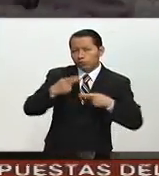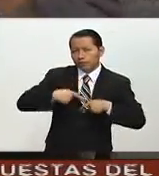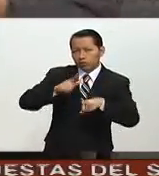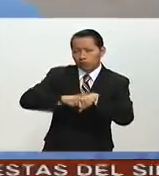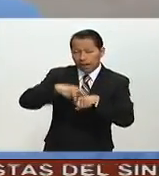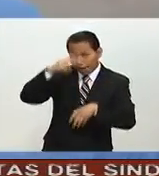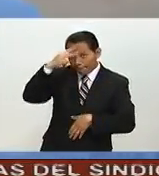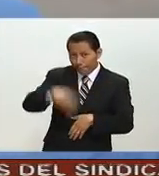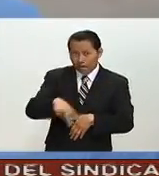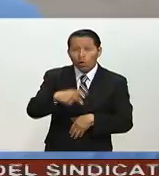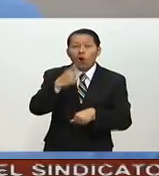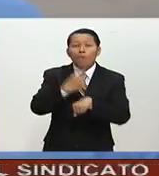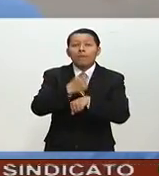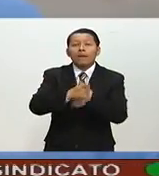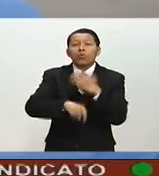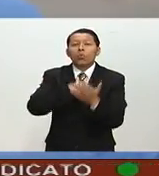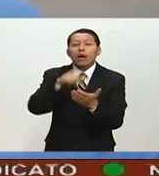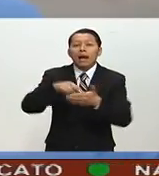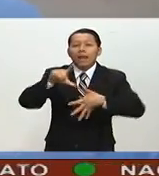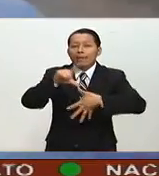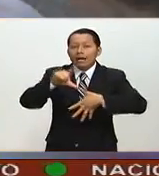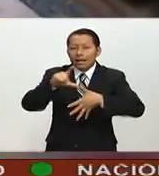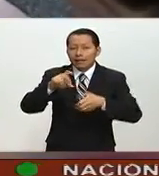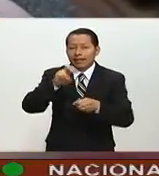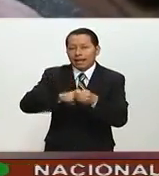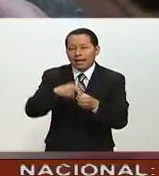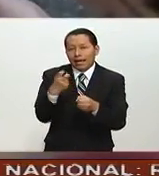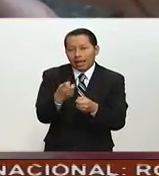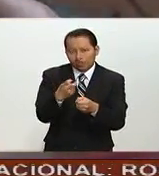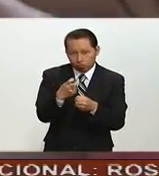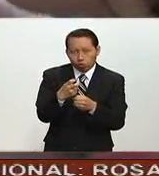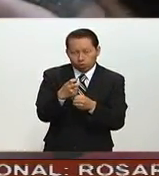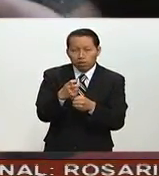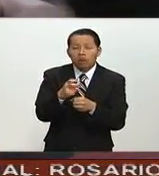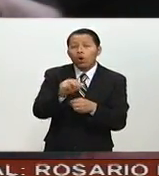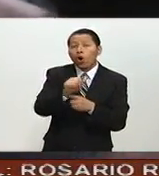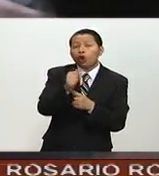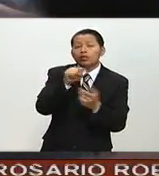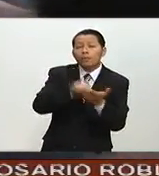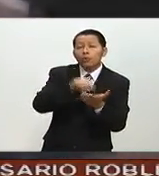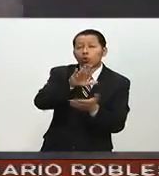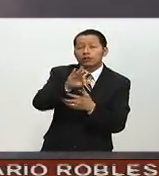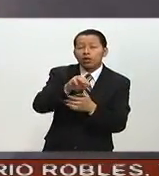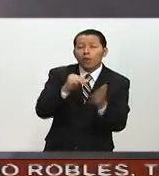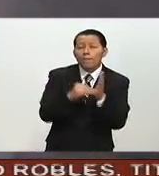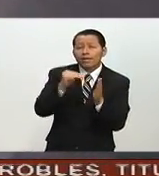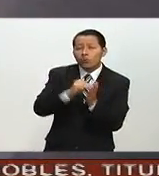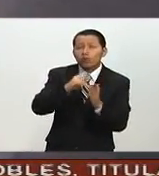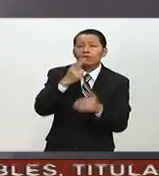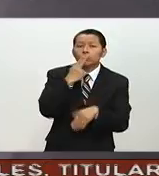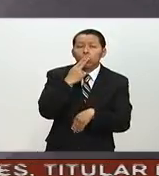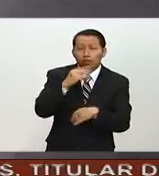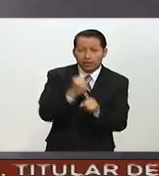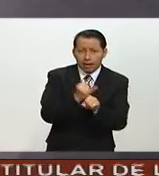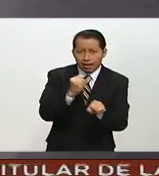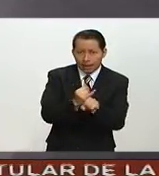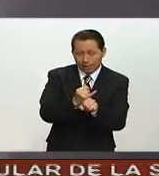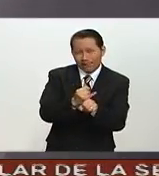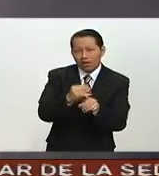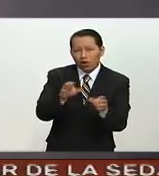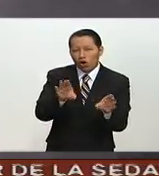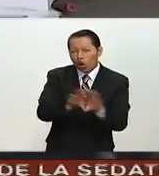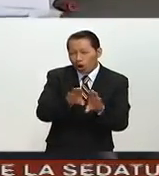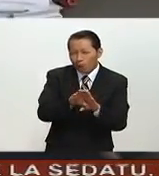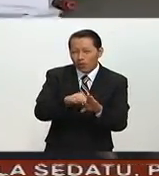ocupa el primer lugar en América Latina en esta práctica. De 11.5 millones de usuarios de Internet entre los 6